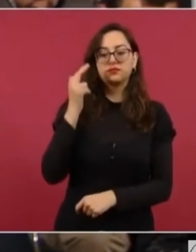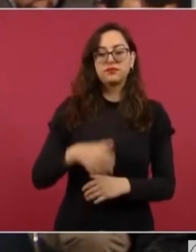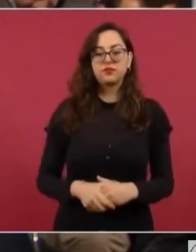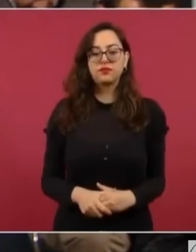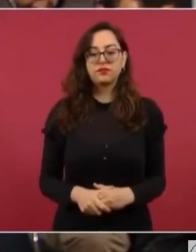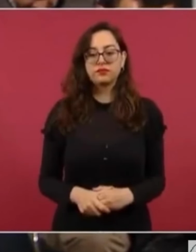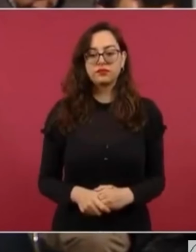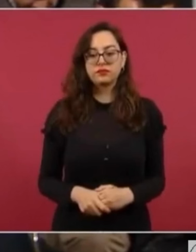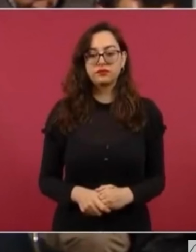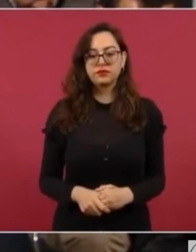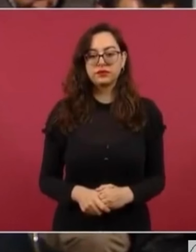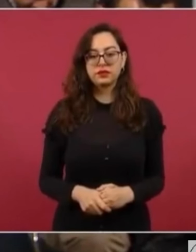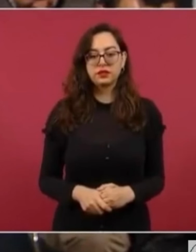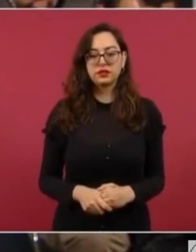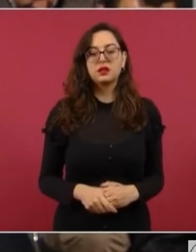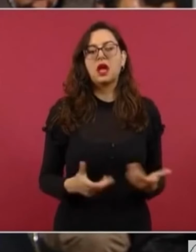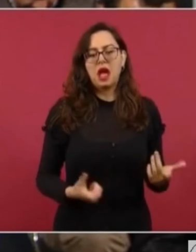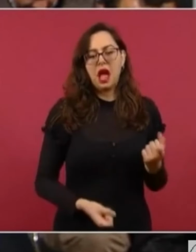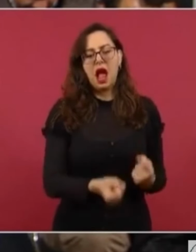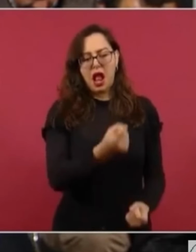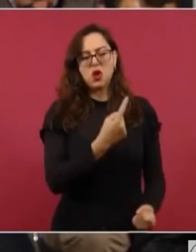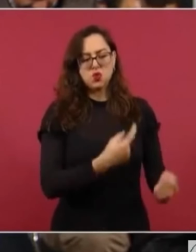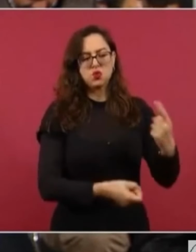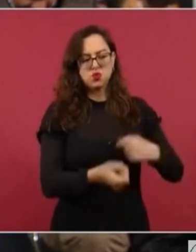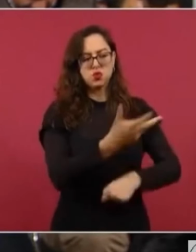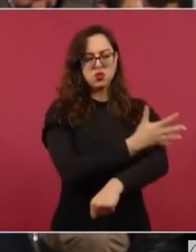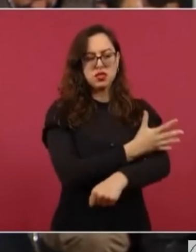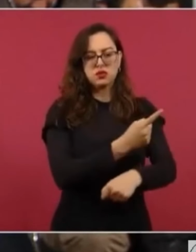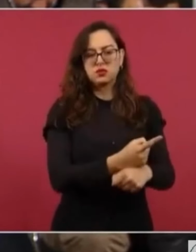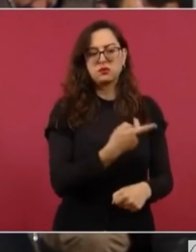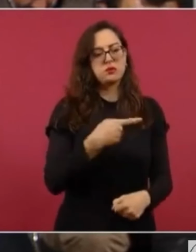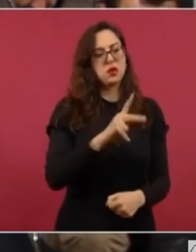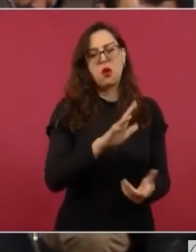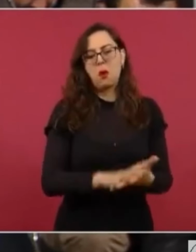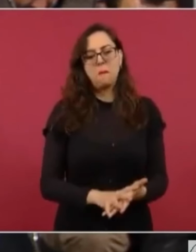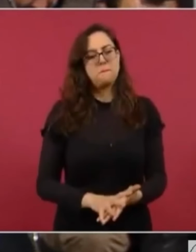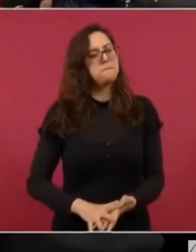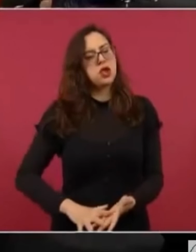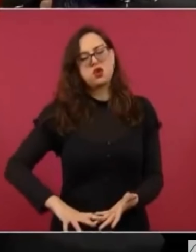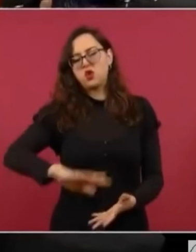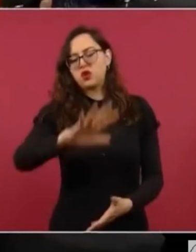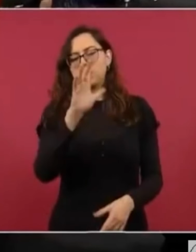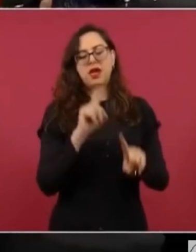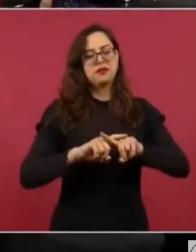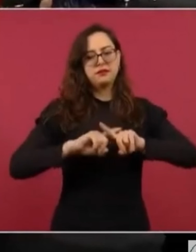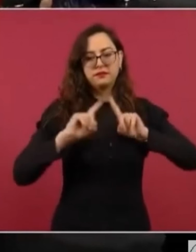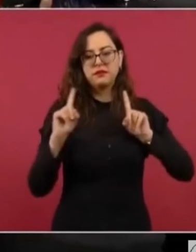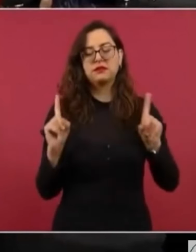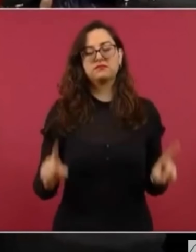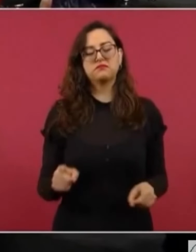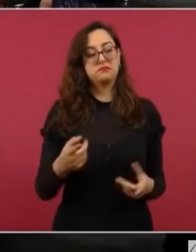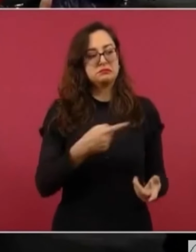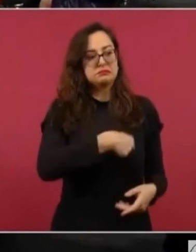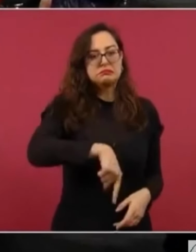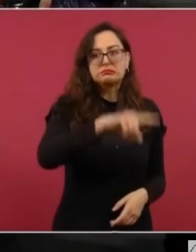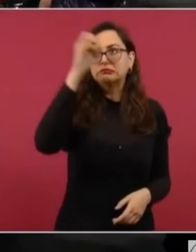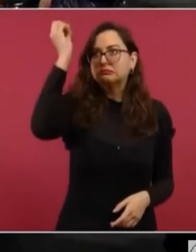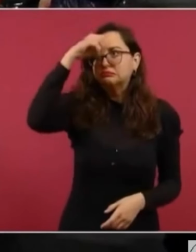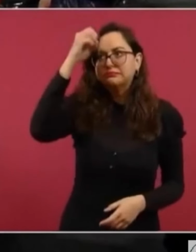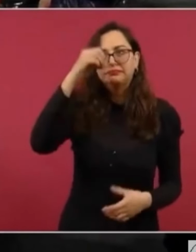hay algunos integrantes éticos y honestos, no son la mayoría, y sus voces son acalladas por los intereses creados. Algunas